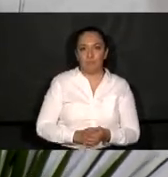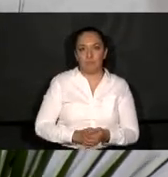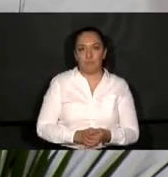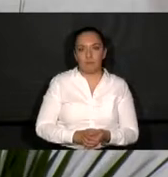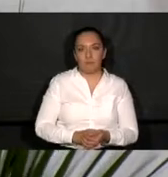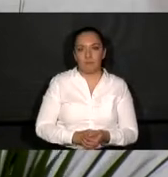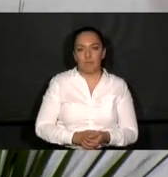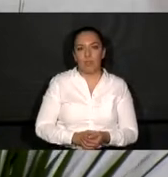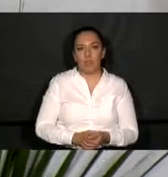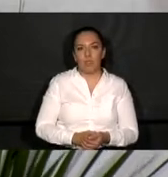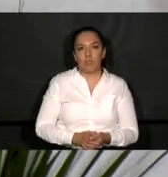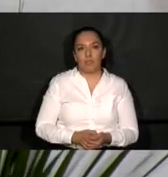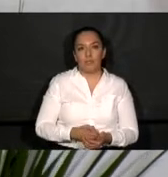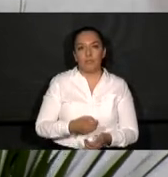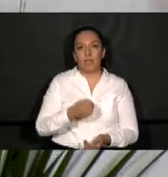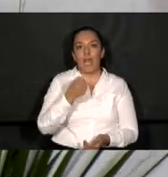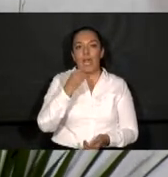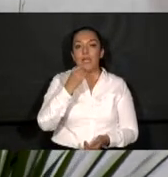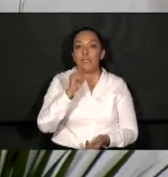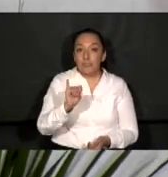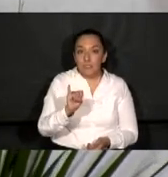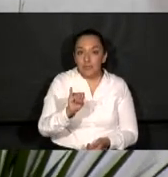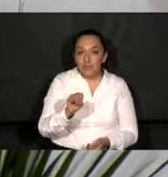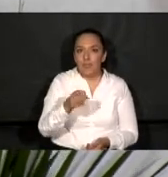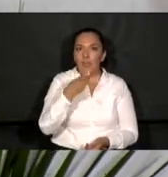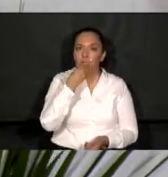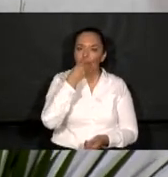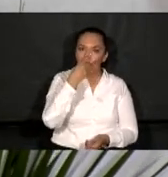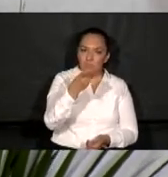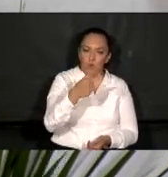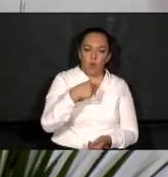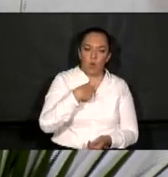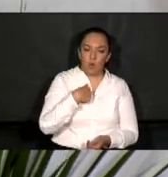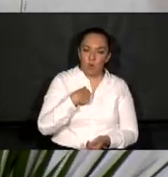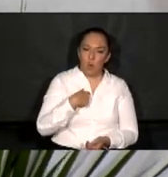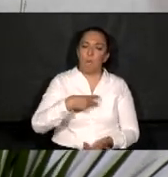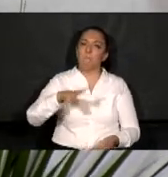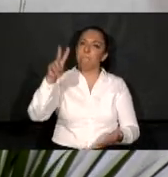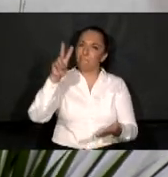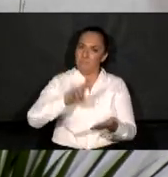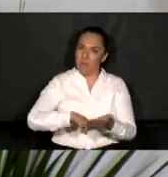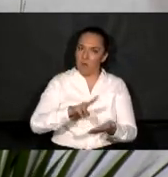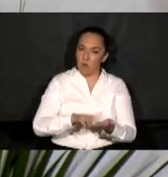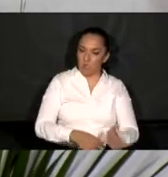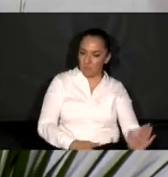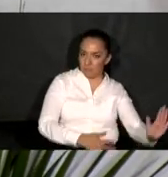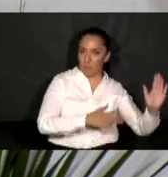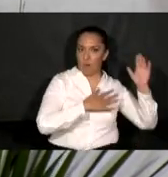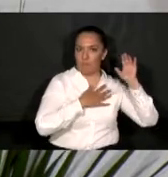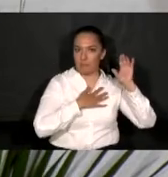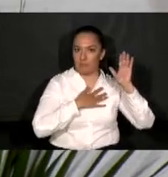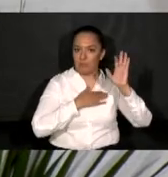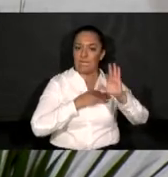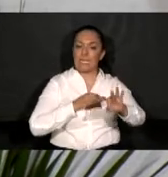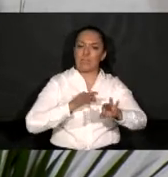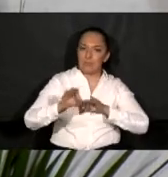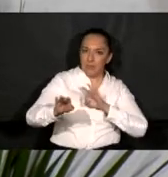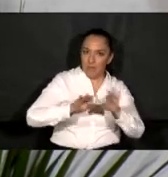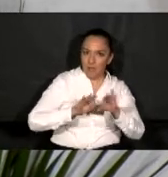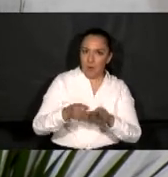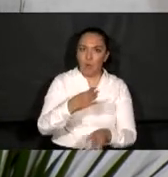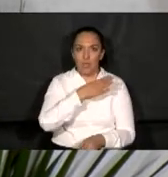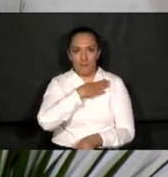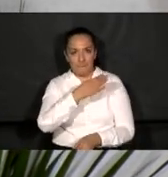Así pues, en este refrendo de mi convicción y de mis valores con ustedes y en este ejercicio de la buena